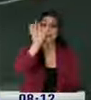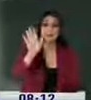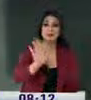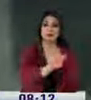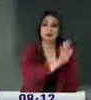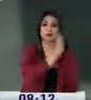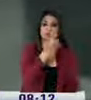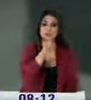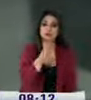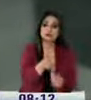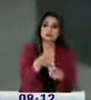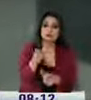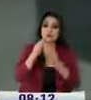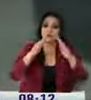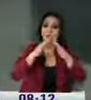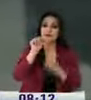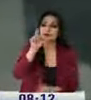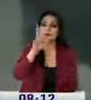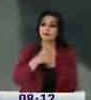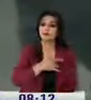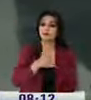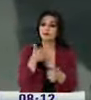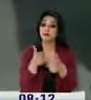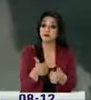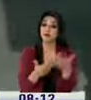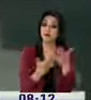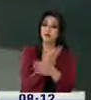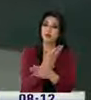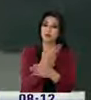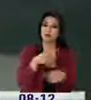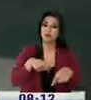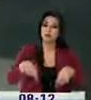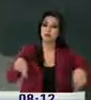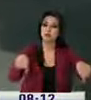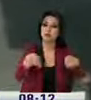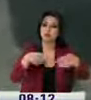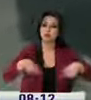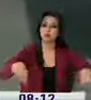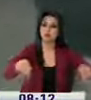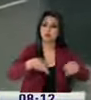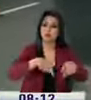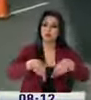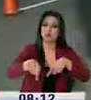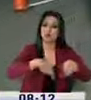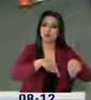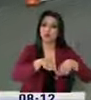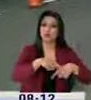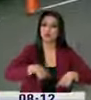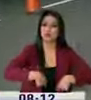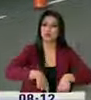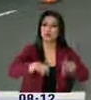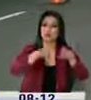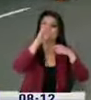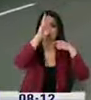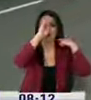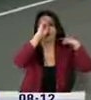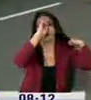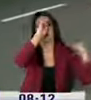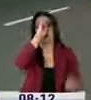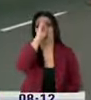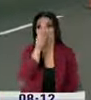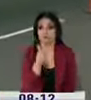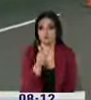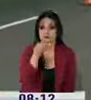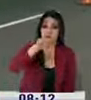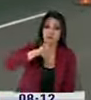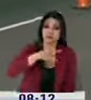ciudadanía, quienes viven en la Armenia, cómo se sienten con estas nuevas desviaciones que se están realizando aquí en la autopista General